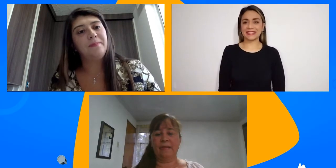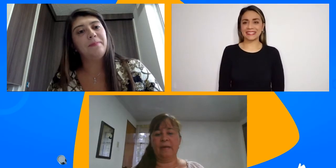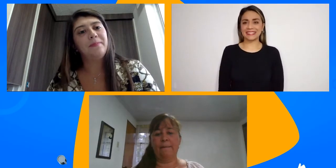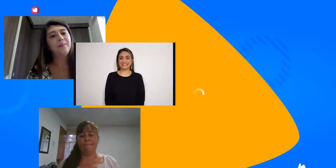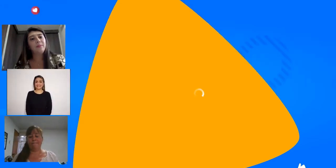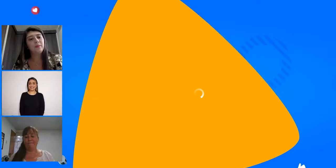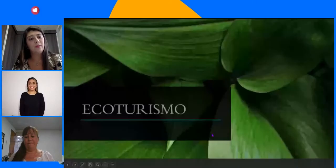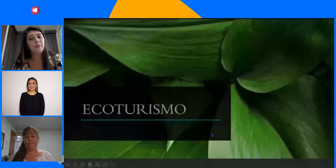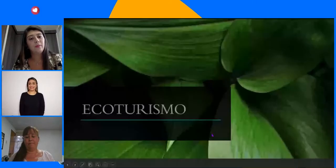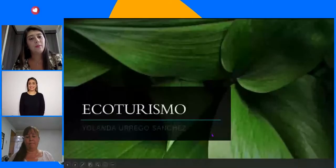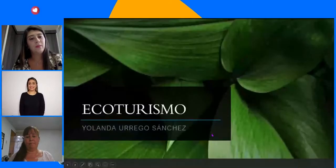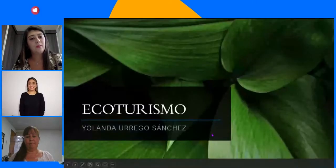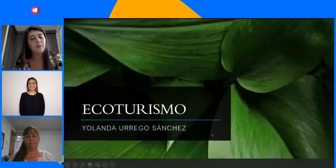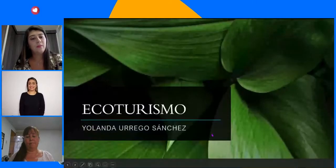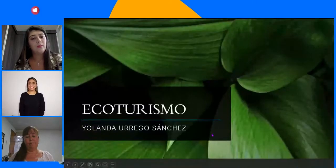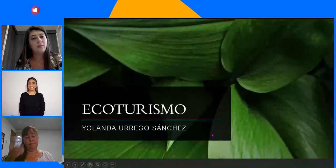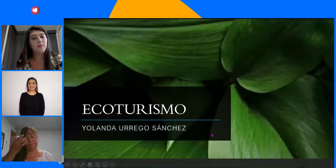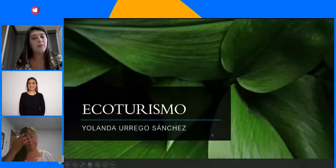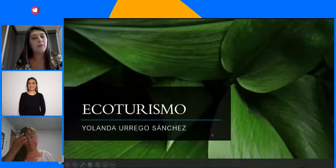profe.